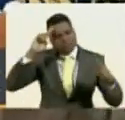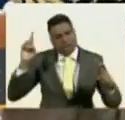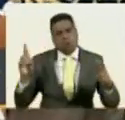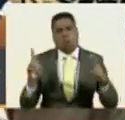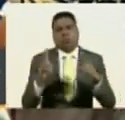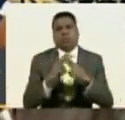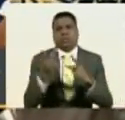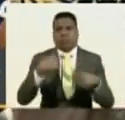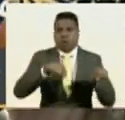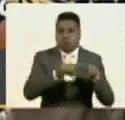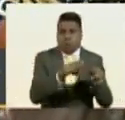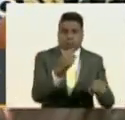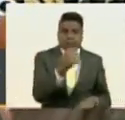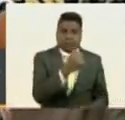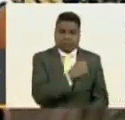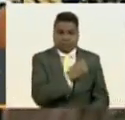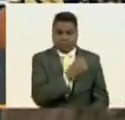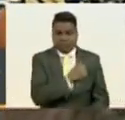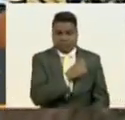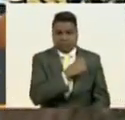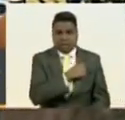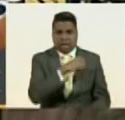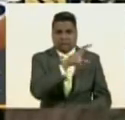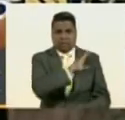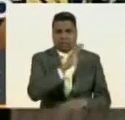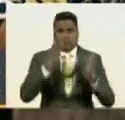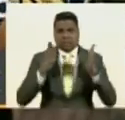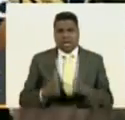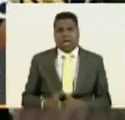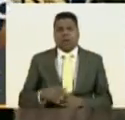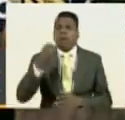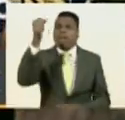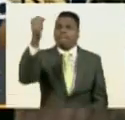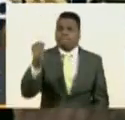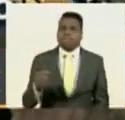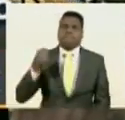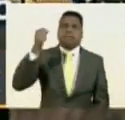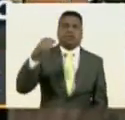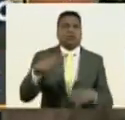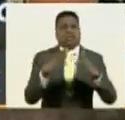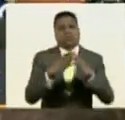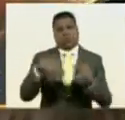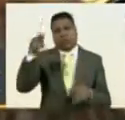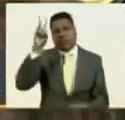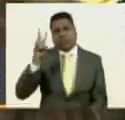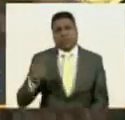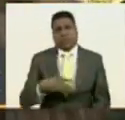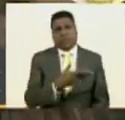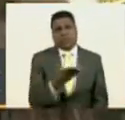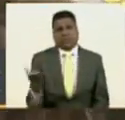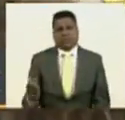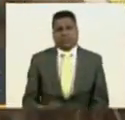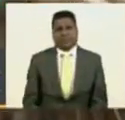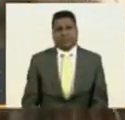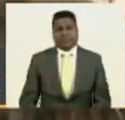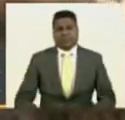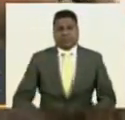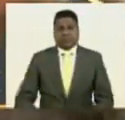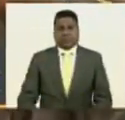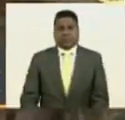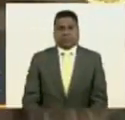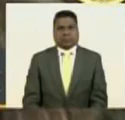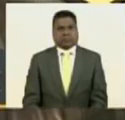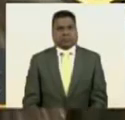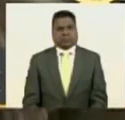como cristianos y católicos que somos pastores de todos los venezolanos y de todas las venezolanas. Ministro, ¿va a participar la Iglesia